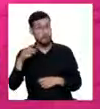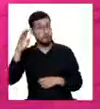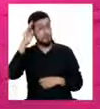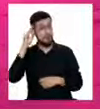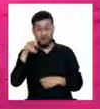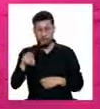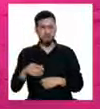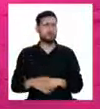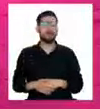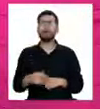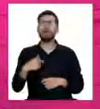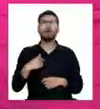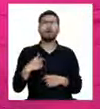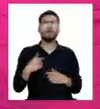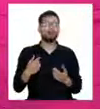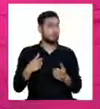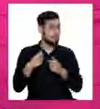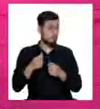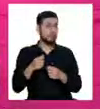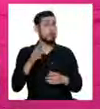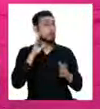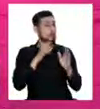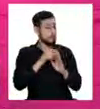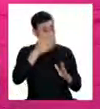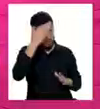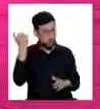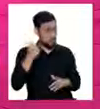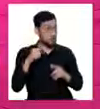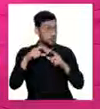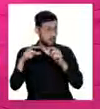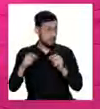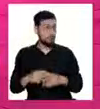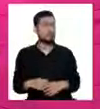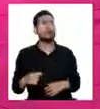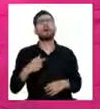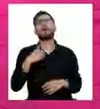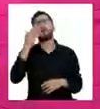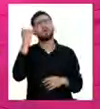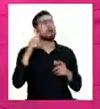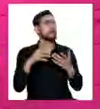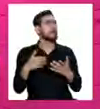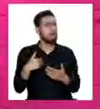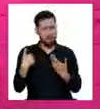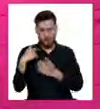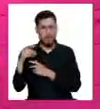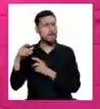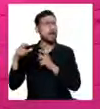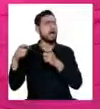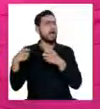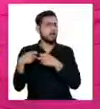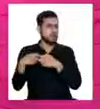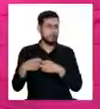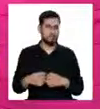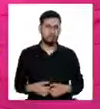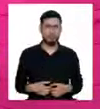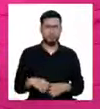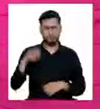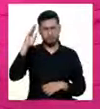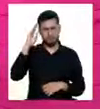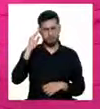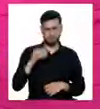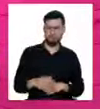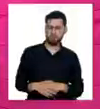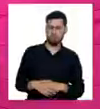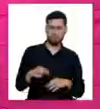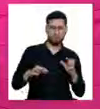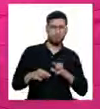el policía lo interviene y dice, no, pero yo tengo... Imaginemos que te olvidaste la licencia. Yo me olvidé la licencia, pero también tenía electrónica, ¿no? Entonces, el policía